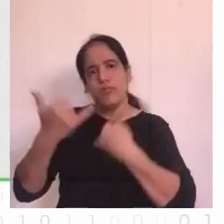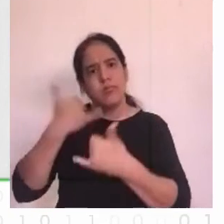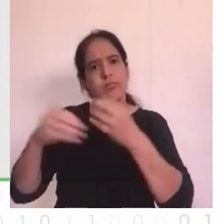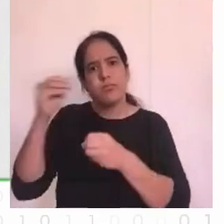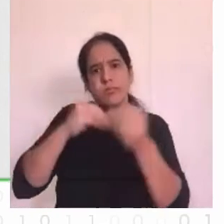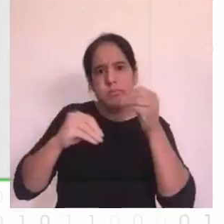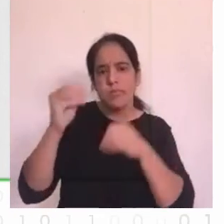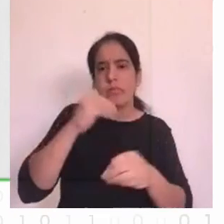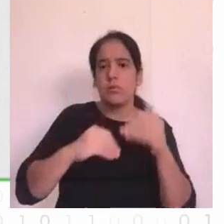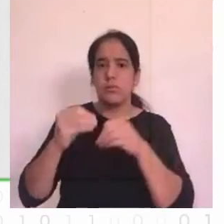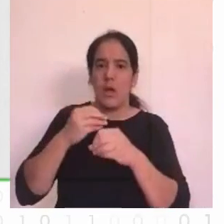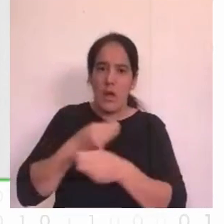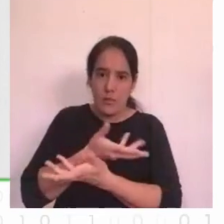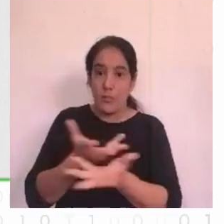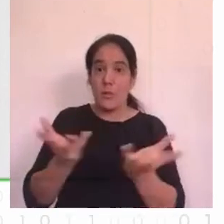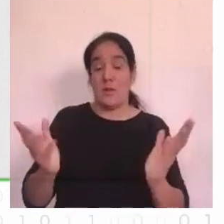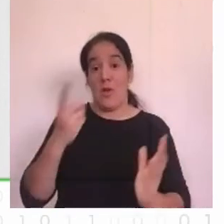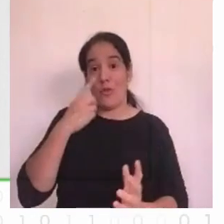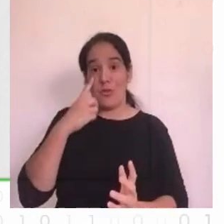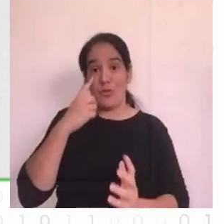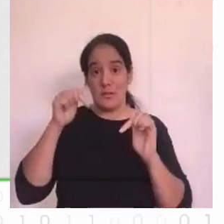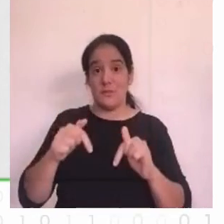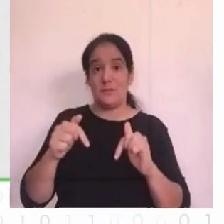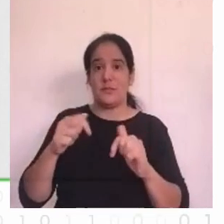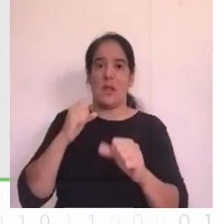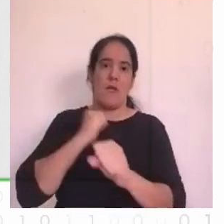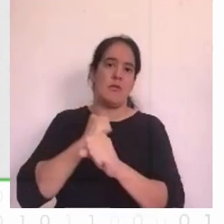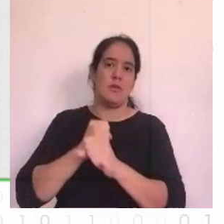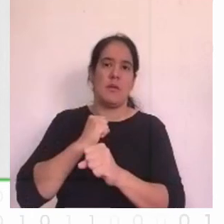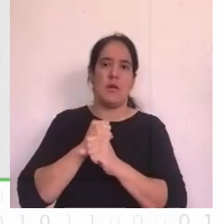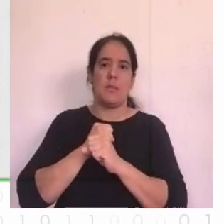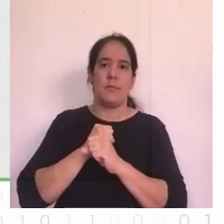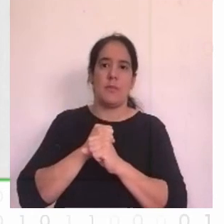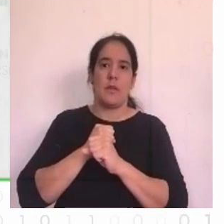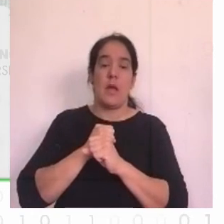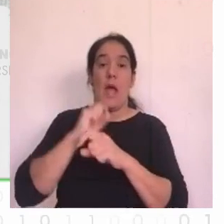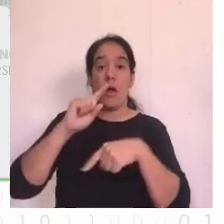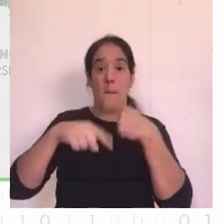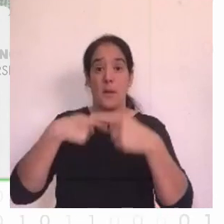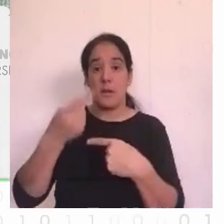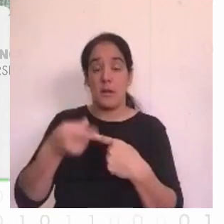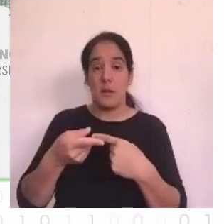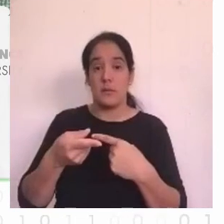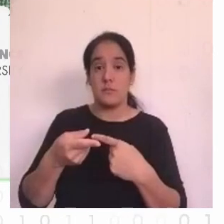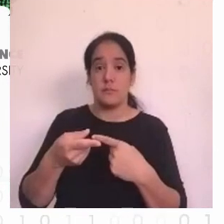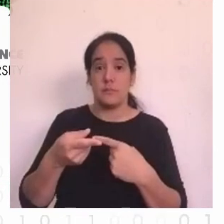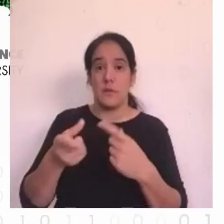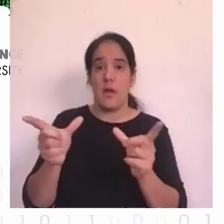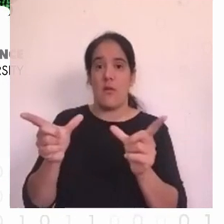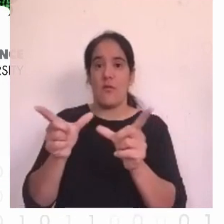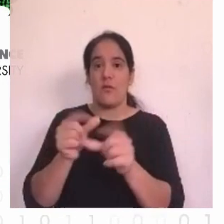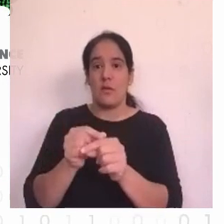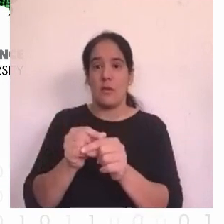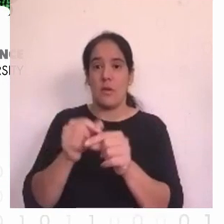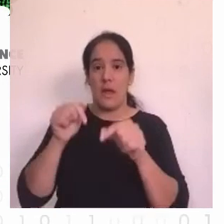has compartido, conocer todo su trabajo. Pasamos a dar cierre a este